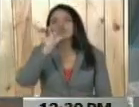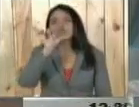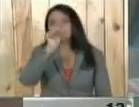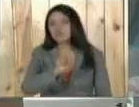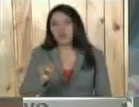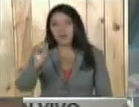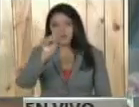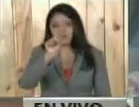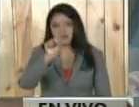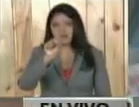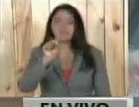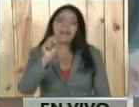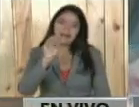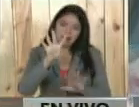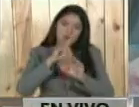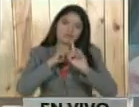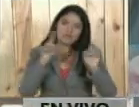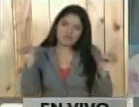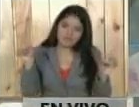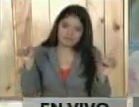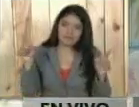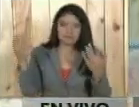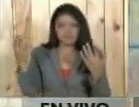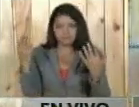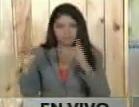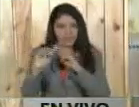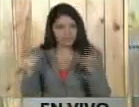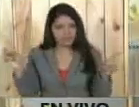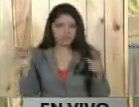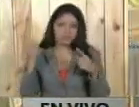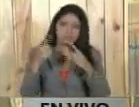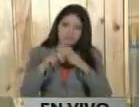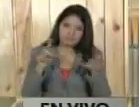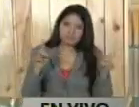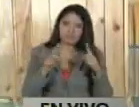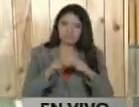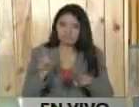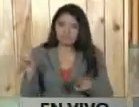caso. Con las diferencias del caso.